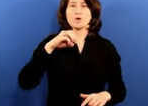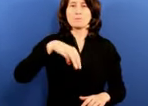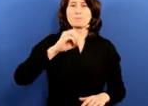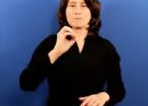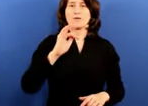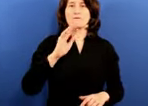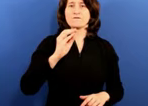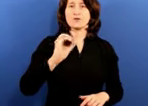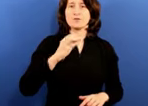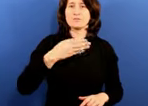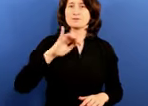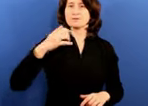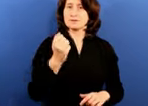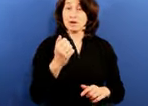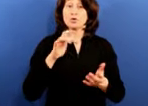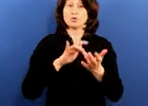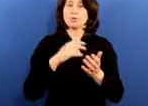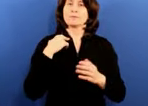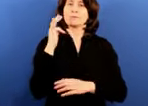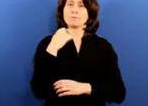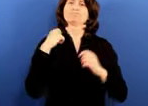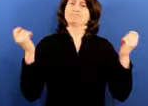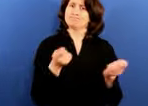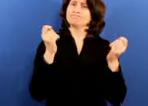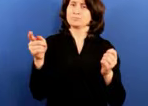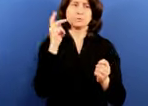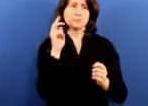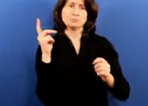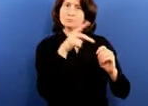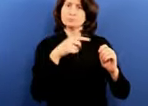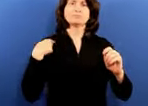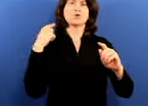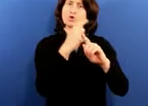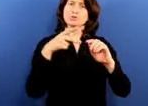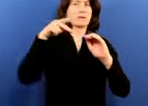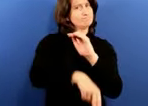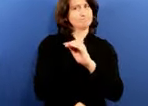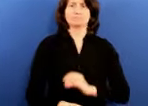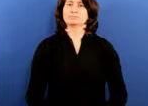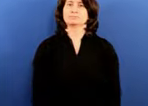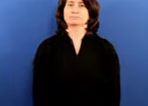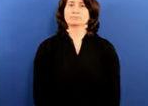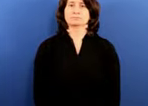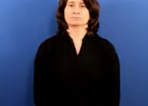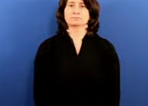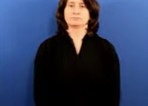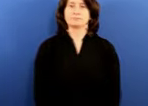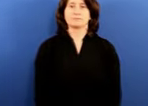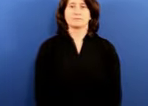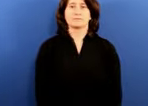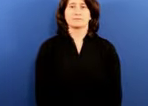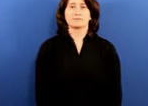ha puesto en marcha una nueva campaña de carácter reivindicativo e informativo con el objetivo prioritario de luchar y sensibilizar